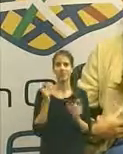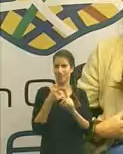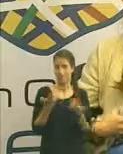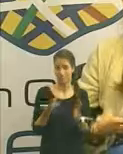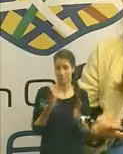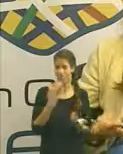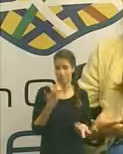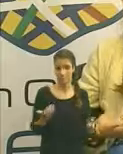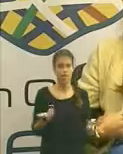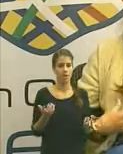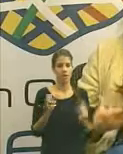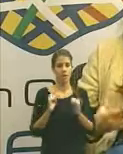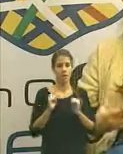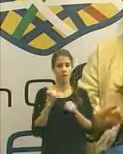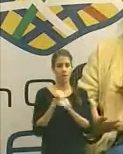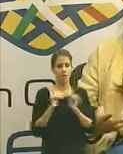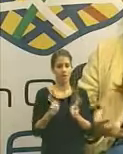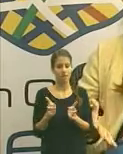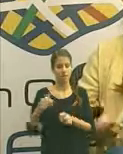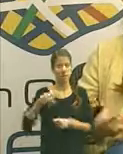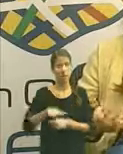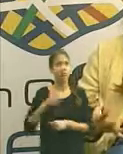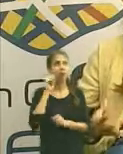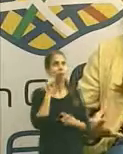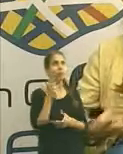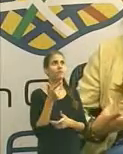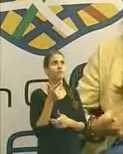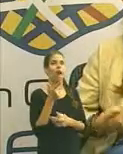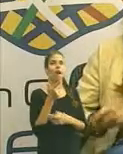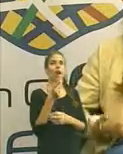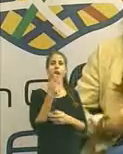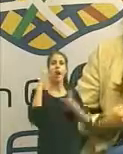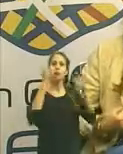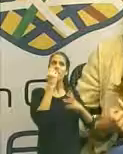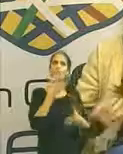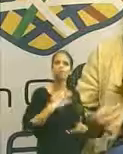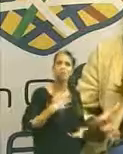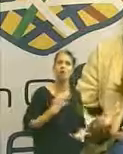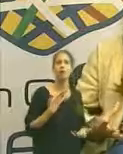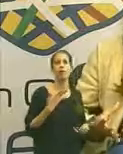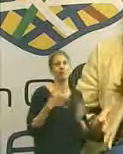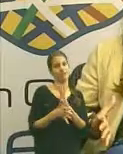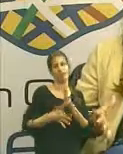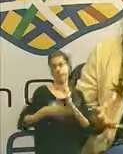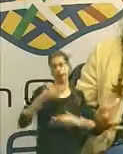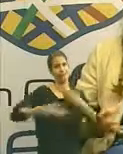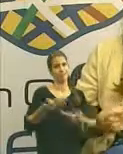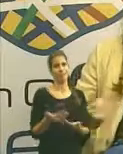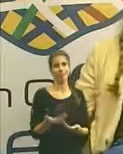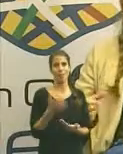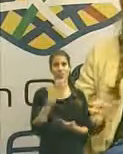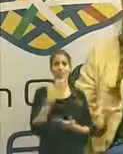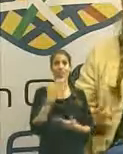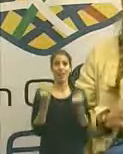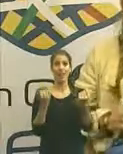desde que empezamos a trabajar se dan cuenta que el animal es muy bueno, que no, ya eso es un avance. El hecho de que el niño cruzara